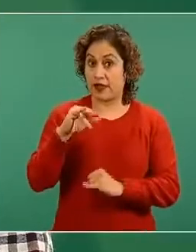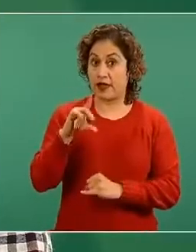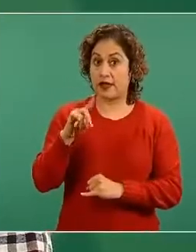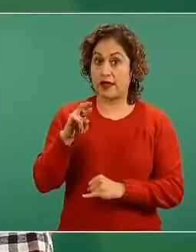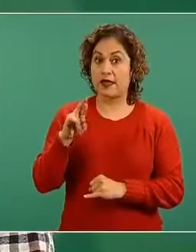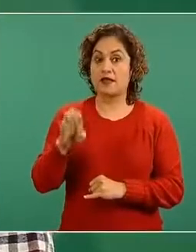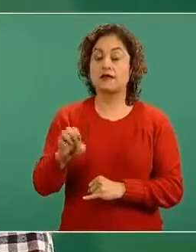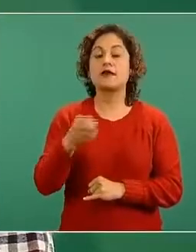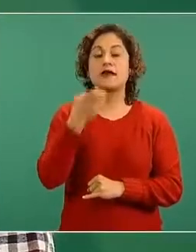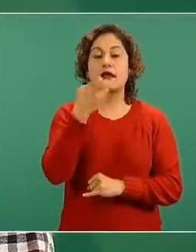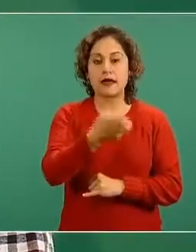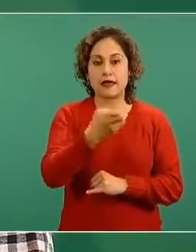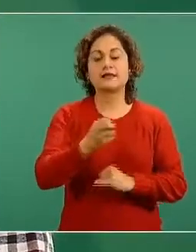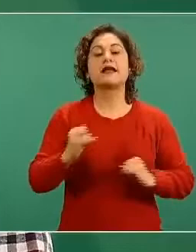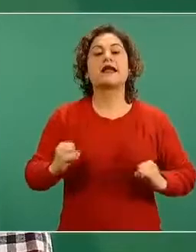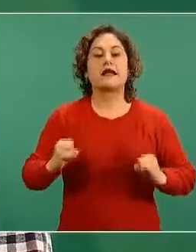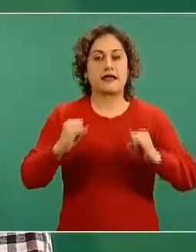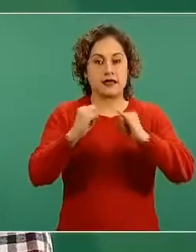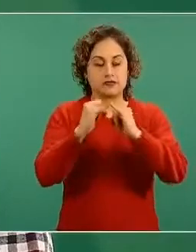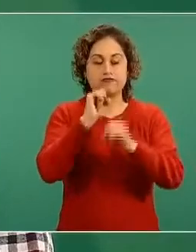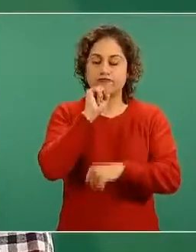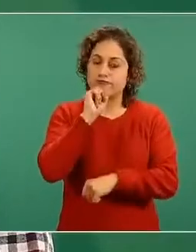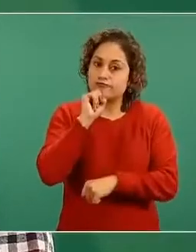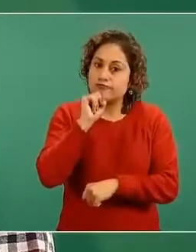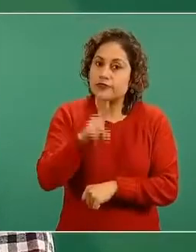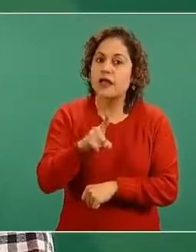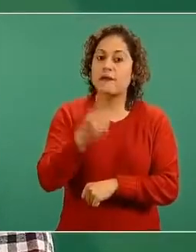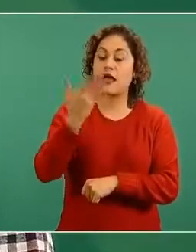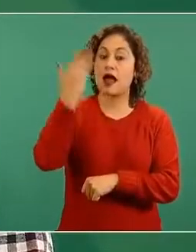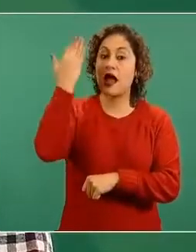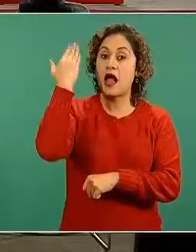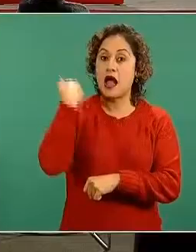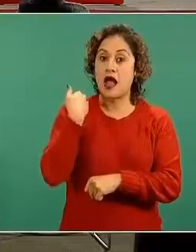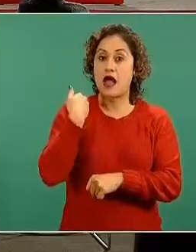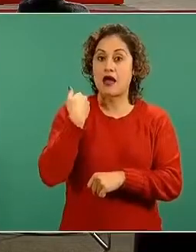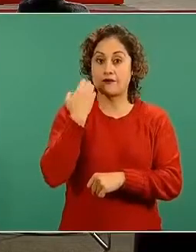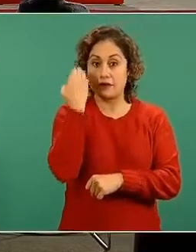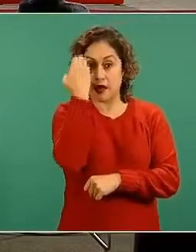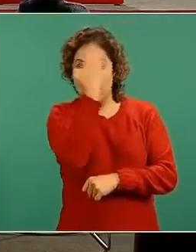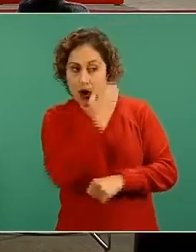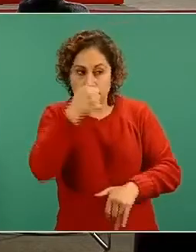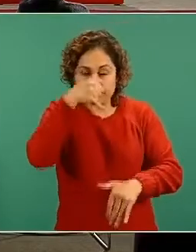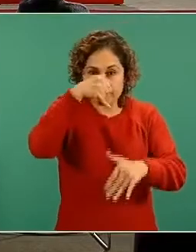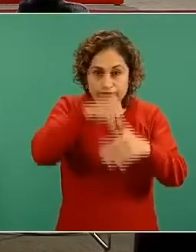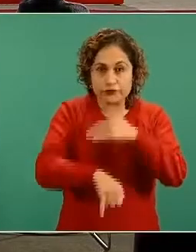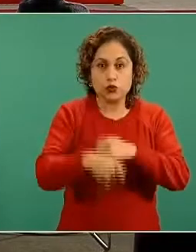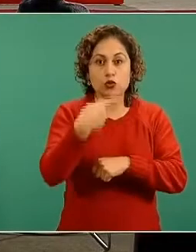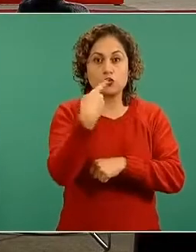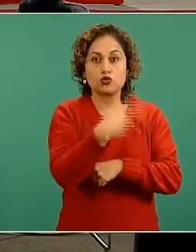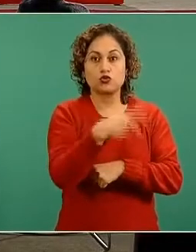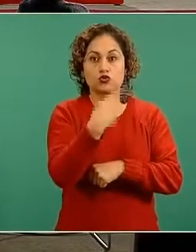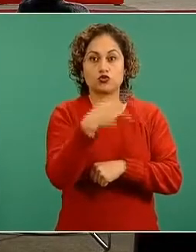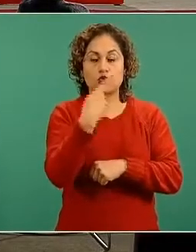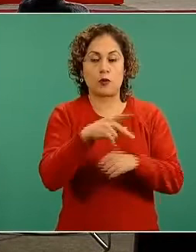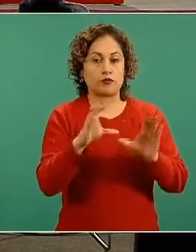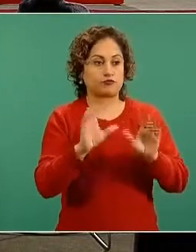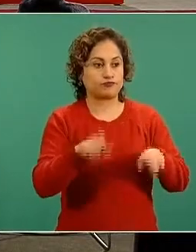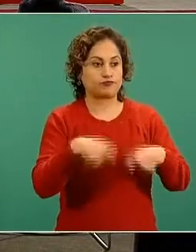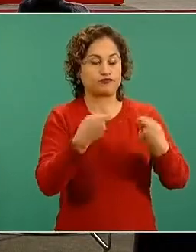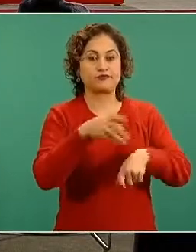sufrió un profundo proceso de estandarización de la calidad, y esto ocurrió entre los años